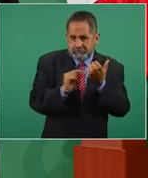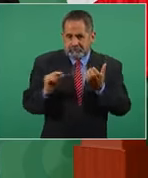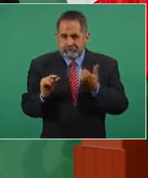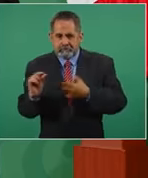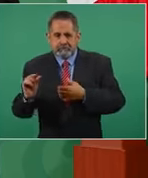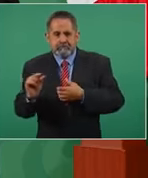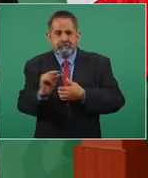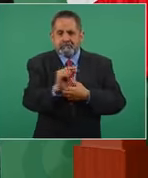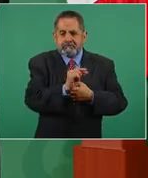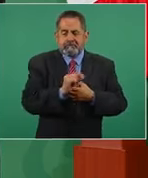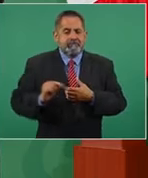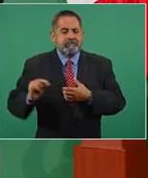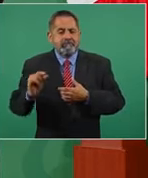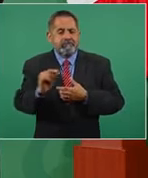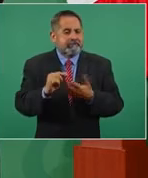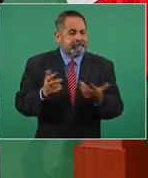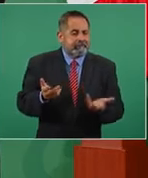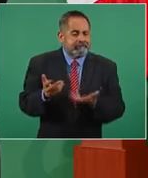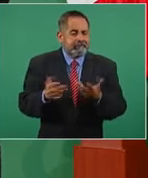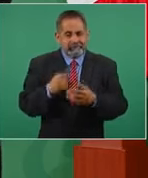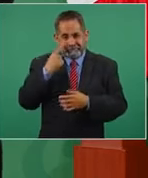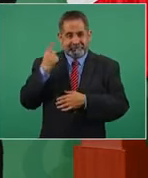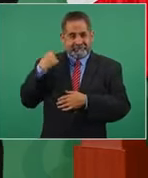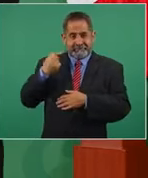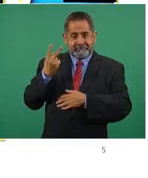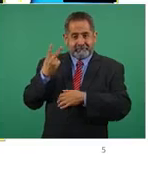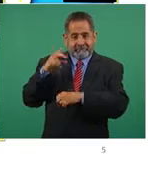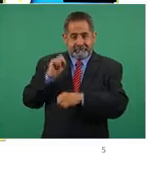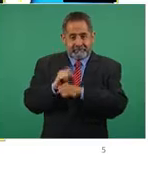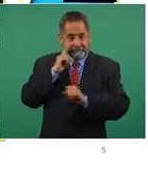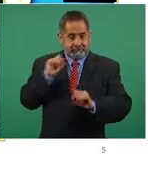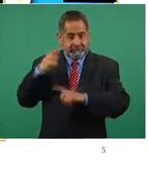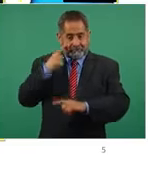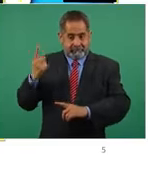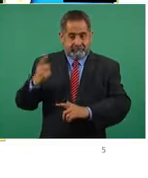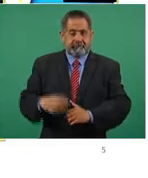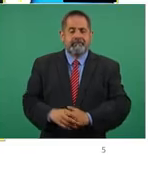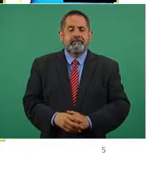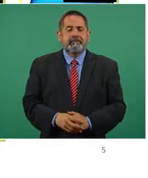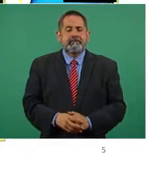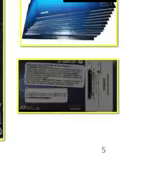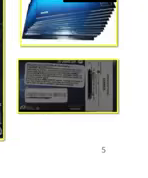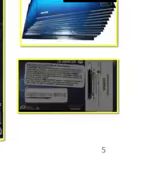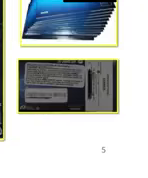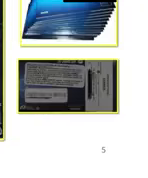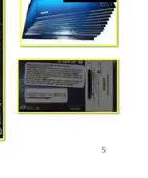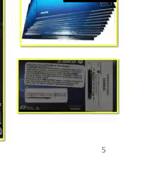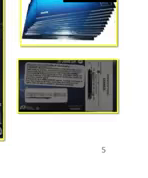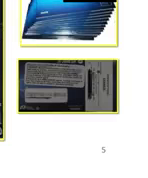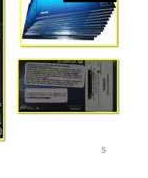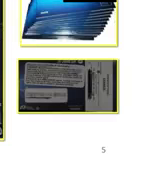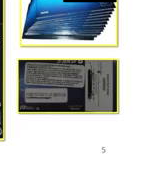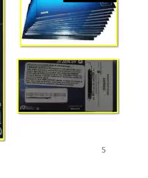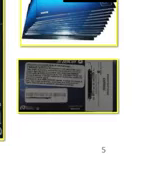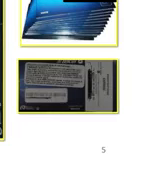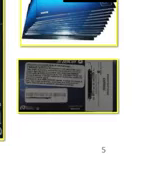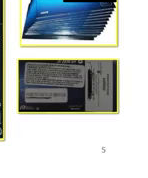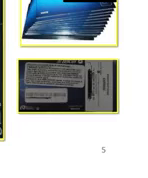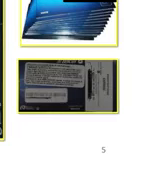Esta imagen es de apenas hace 2 días, cuando en Jalisco, ustedes lo conocieron, en